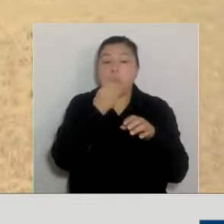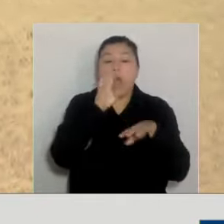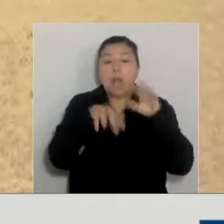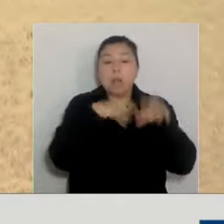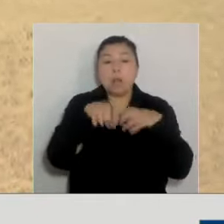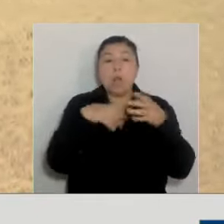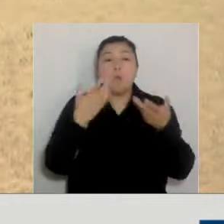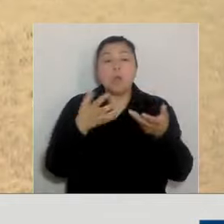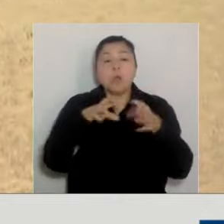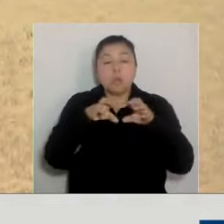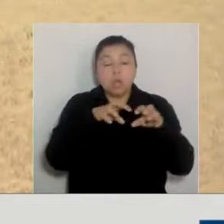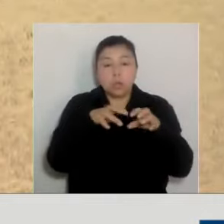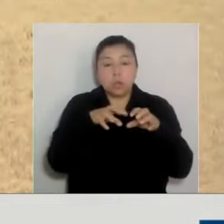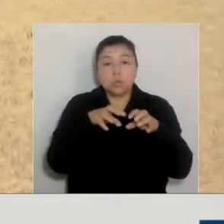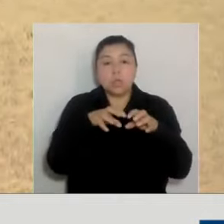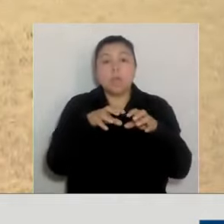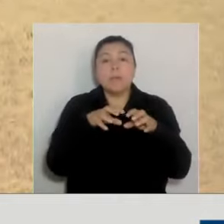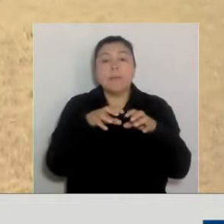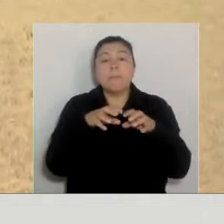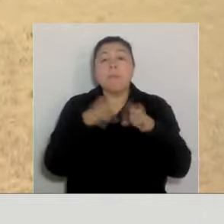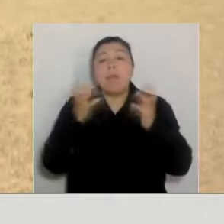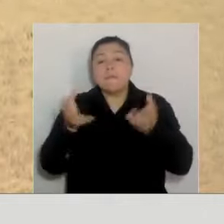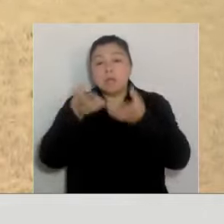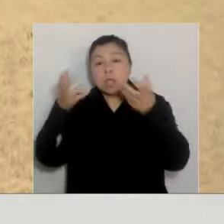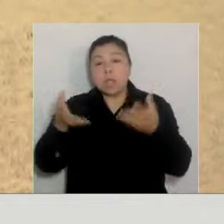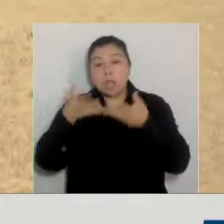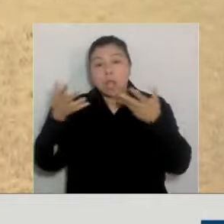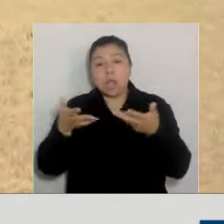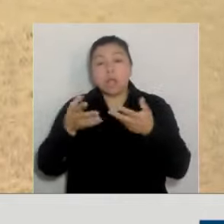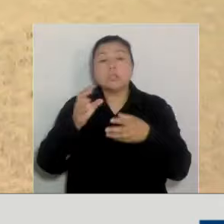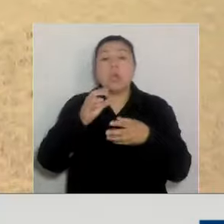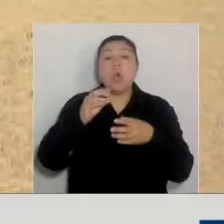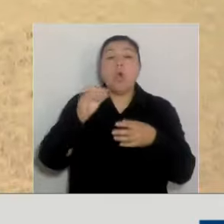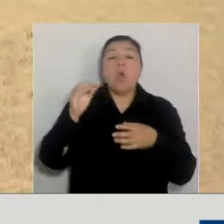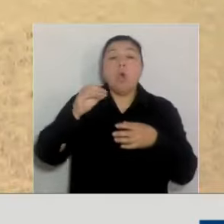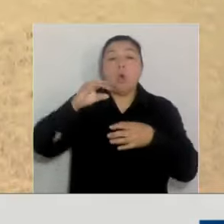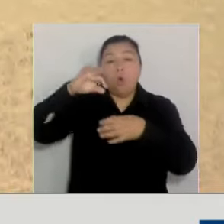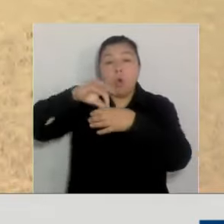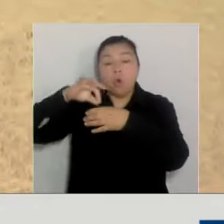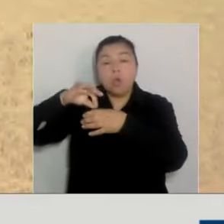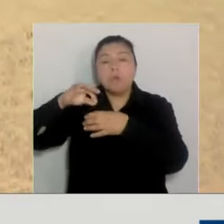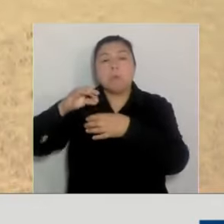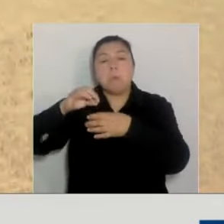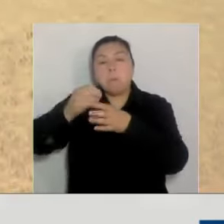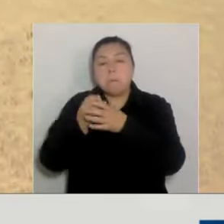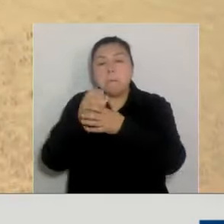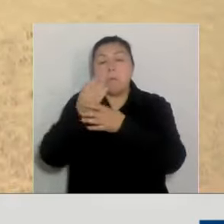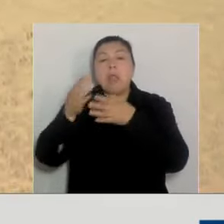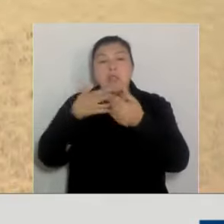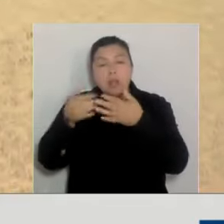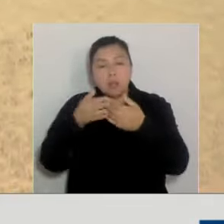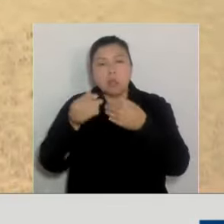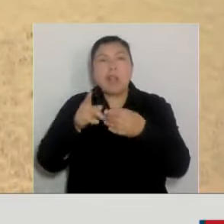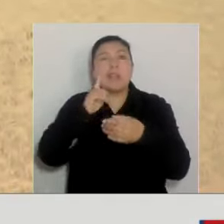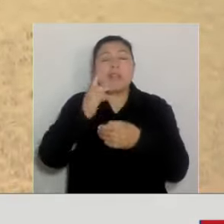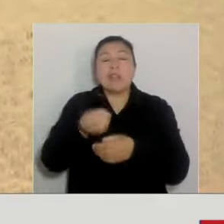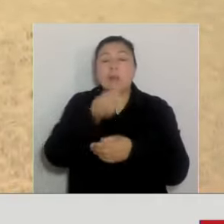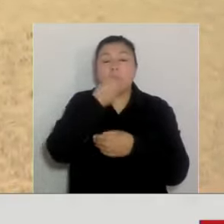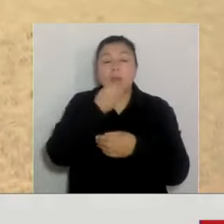productos que son de origen vegetal o de plantas como se les dice efectivamente quienes los consumimos tenemos